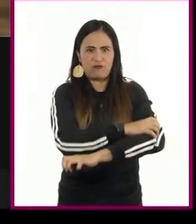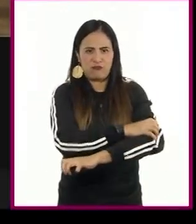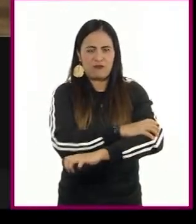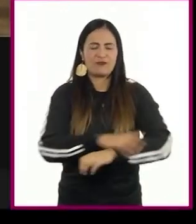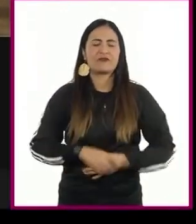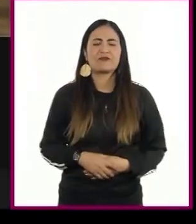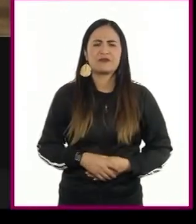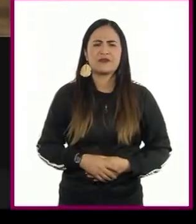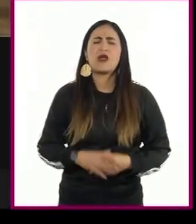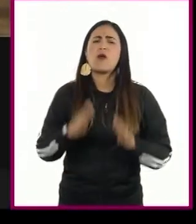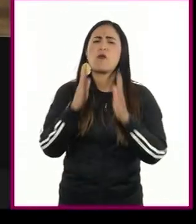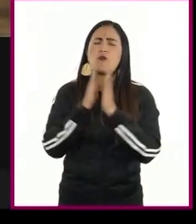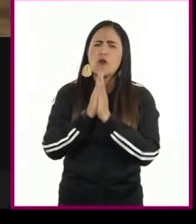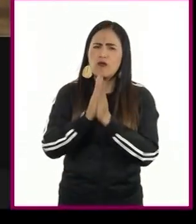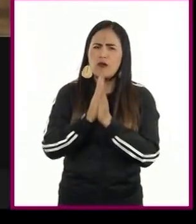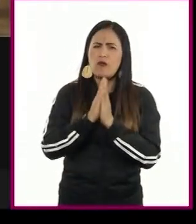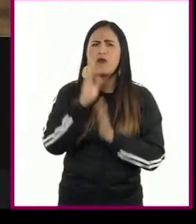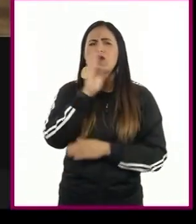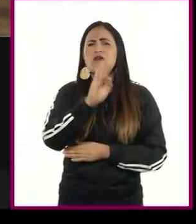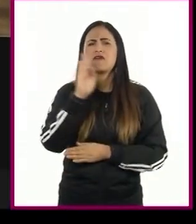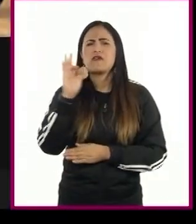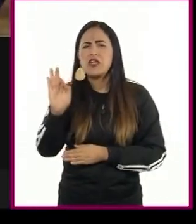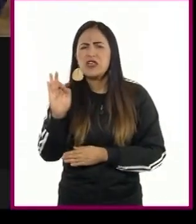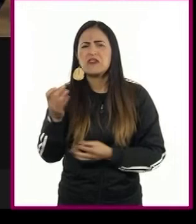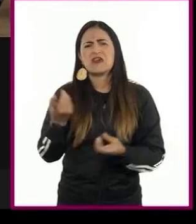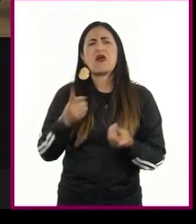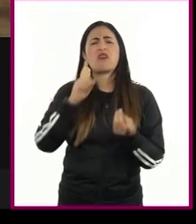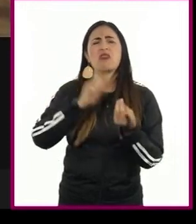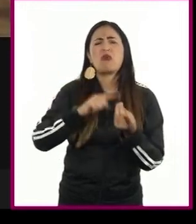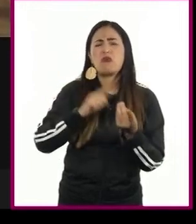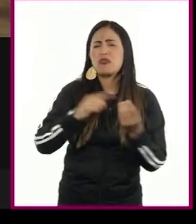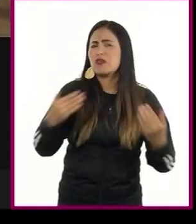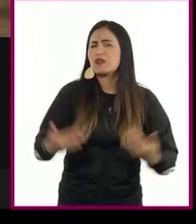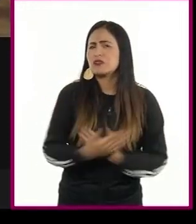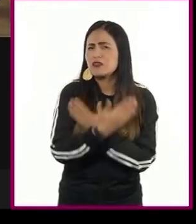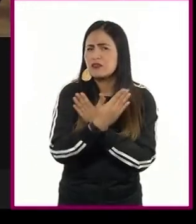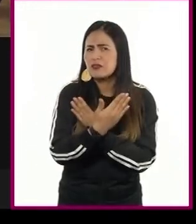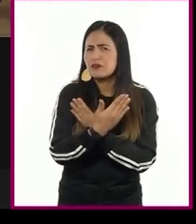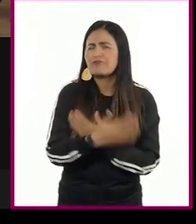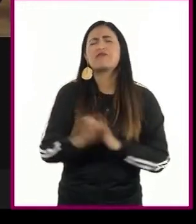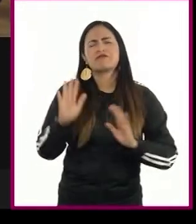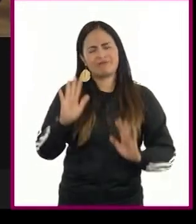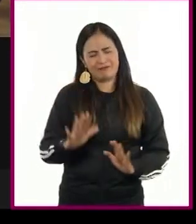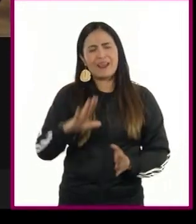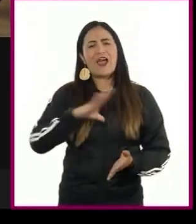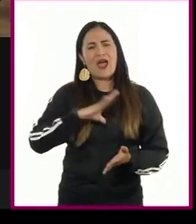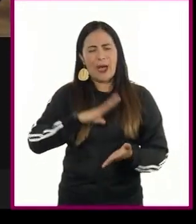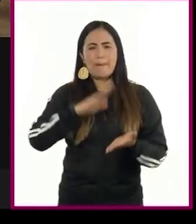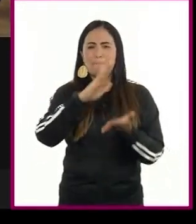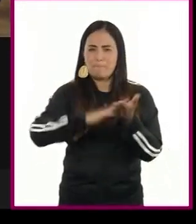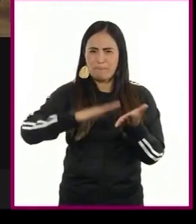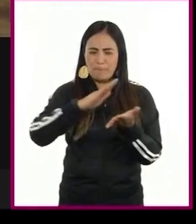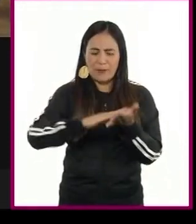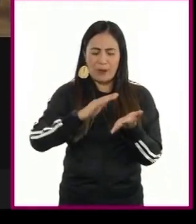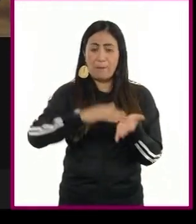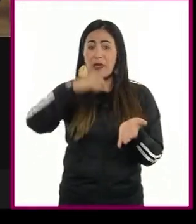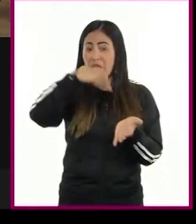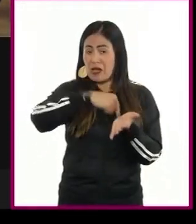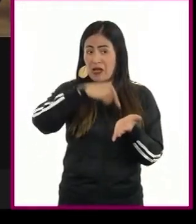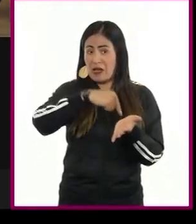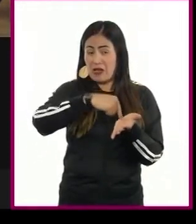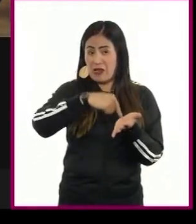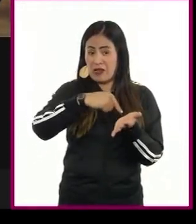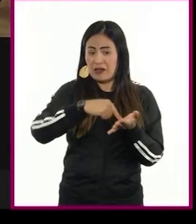¿podría contarnos sobre su fecha y lugar de nacimiento? ¿Ma qué cosa? Hay un documento de referencia contenido en